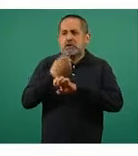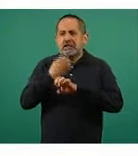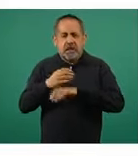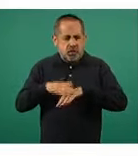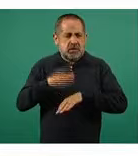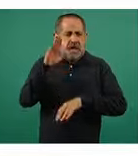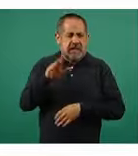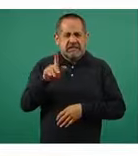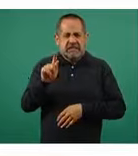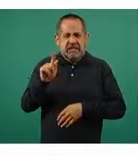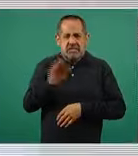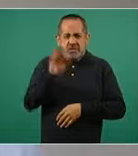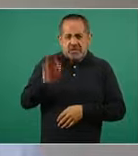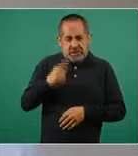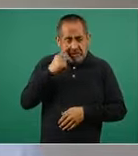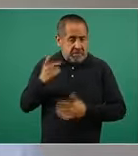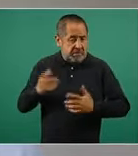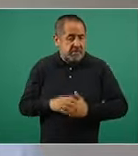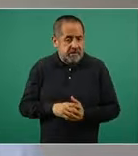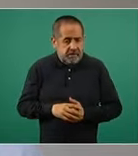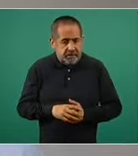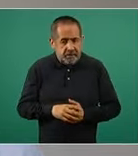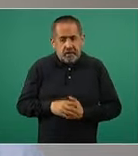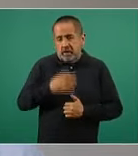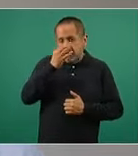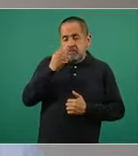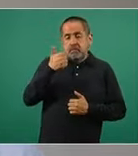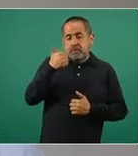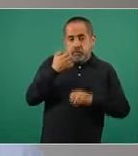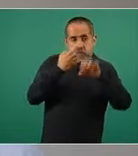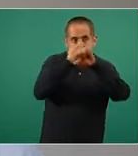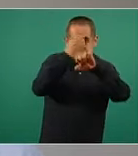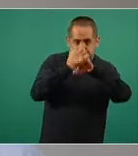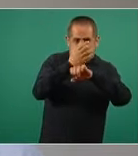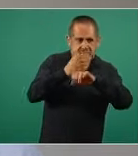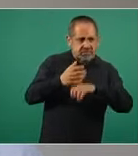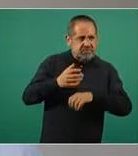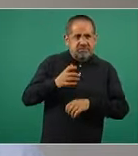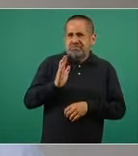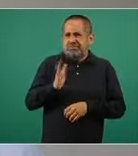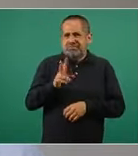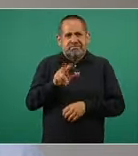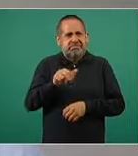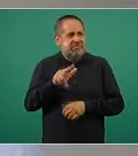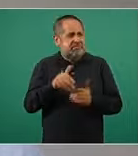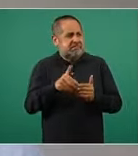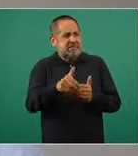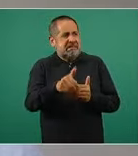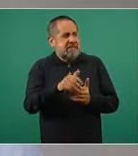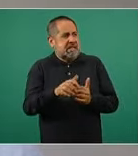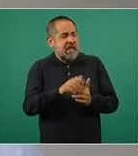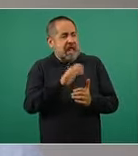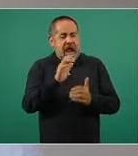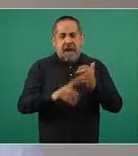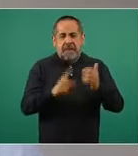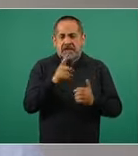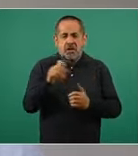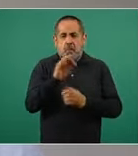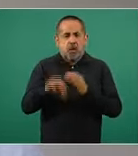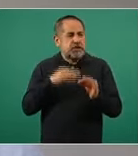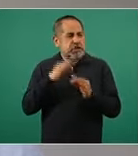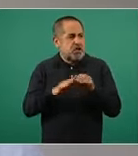del 70%, y podemos ver que hay 6 entidades que están ya prácticamente llegando al